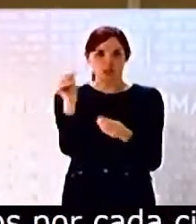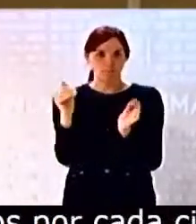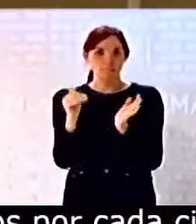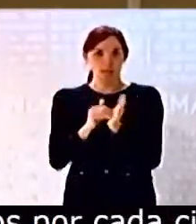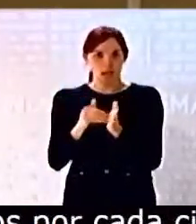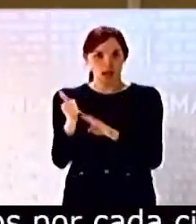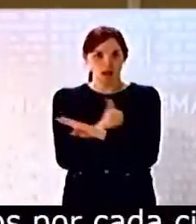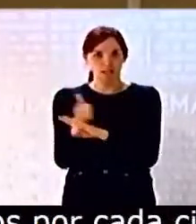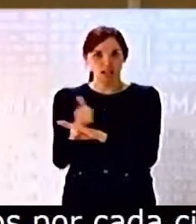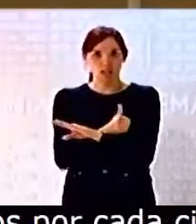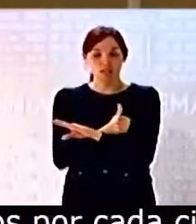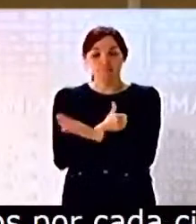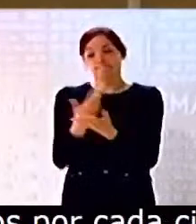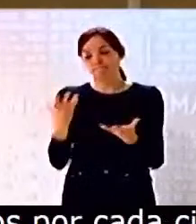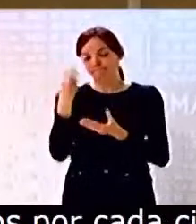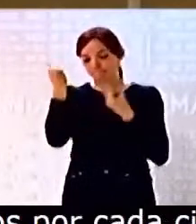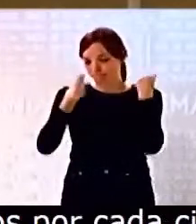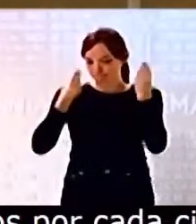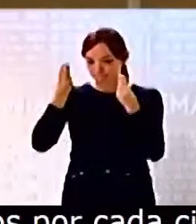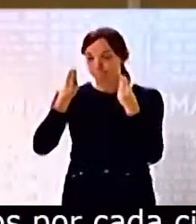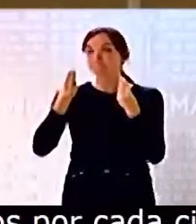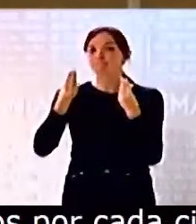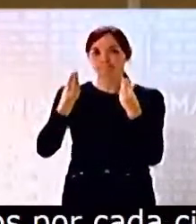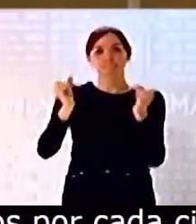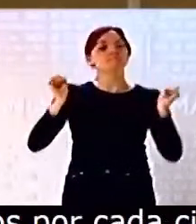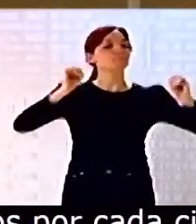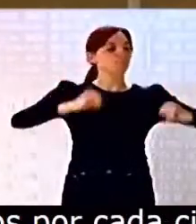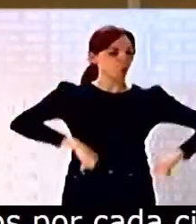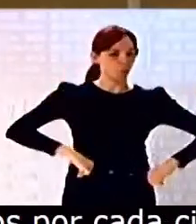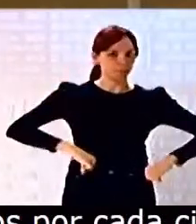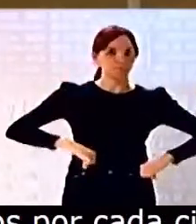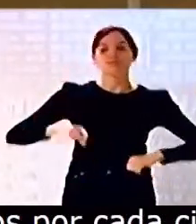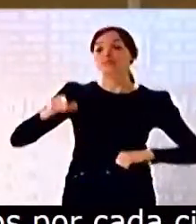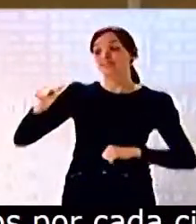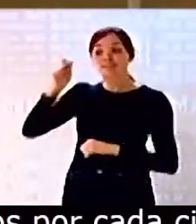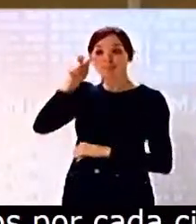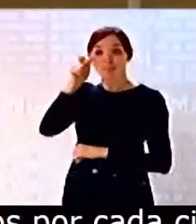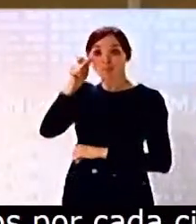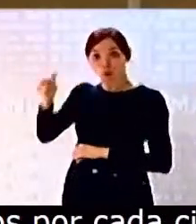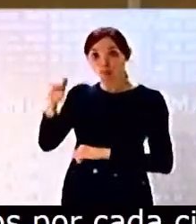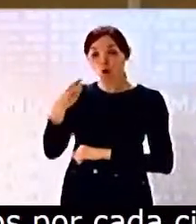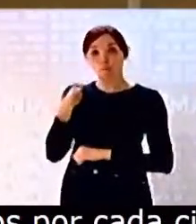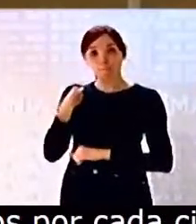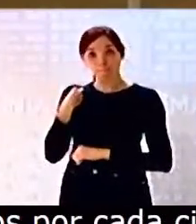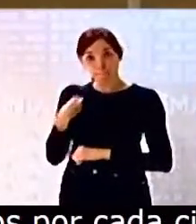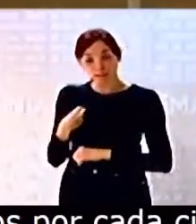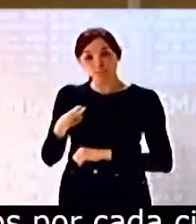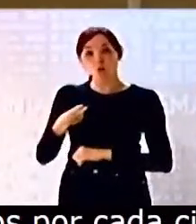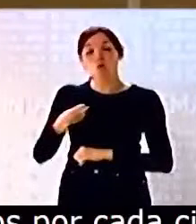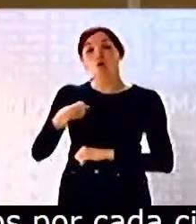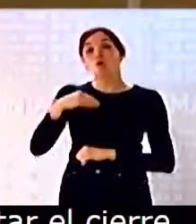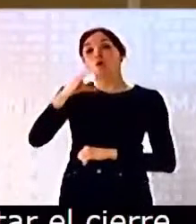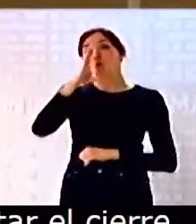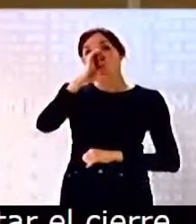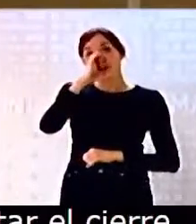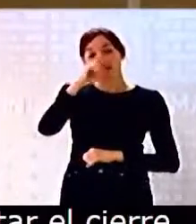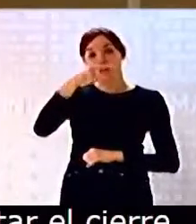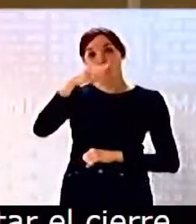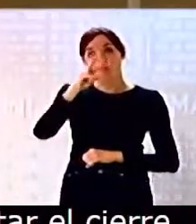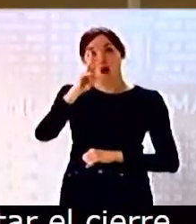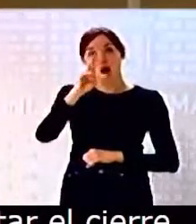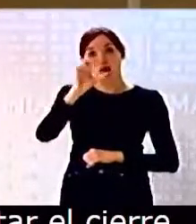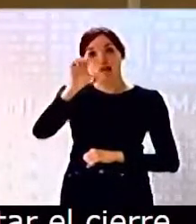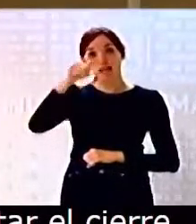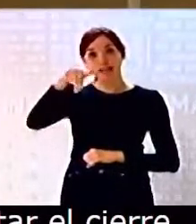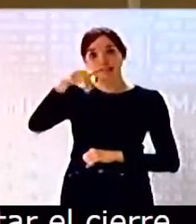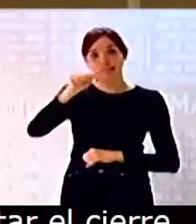lo tanto, hemos procedido a decretar el cierre perimetral de la localidad de Guareña, que